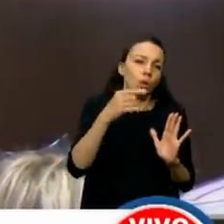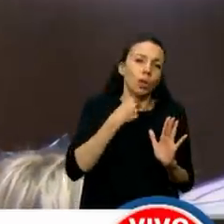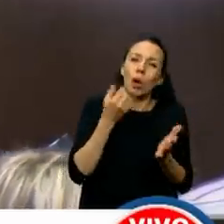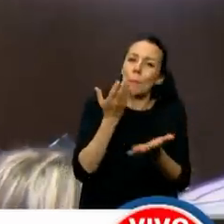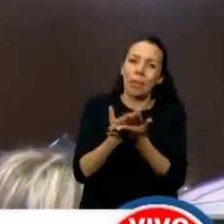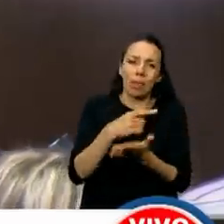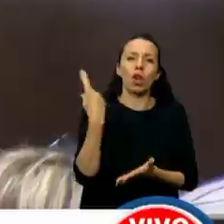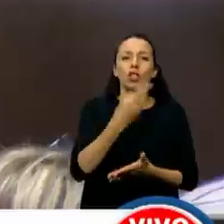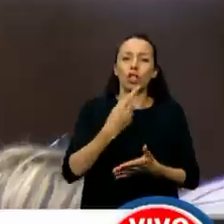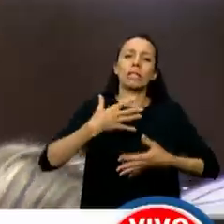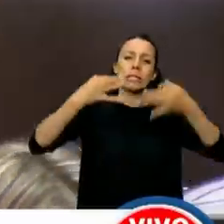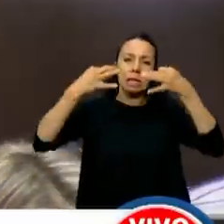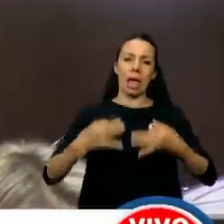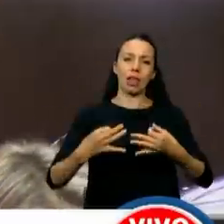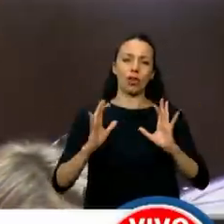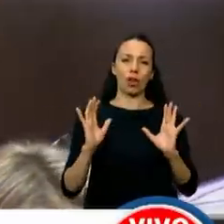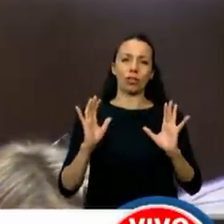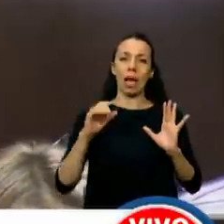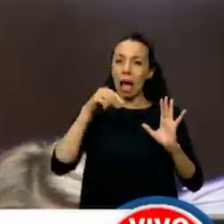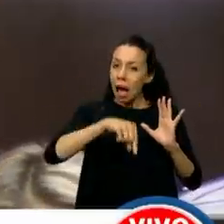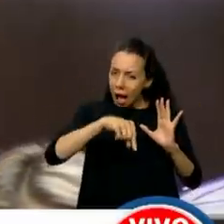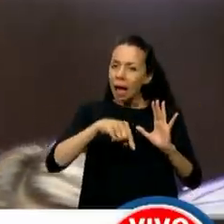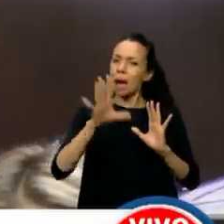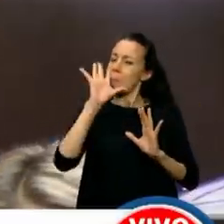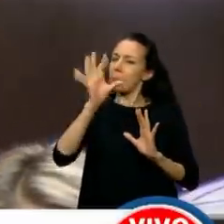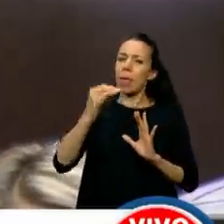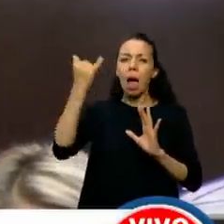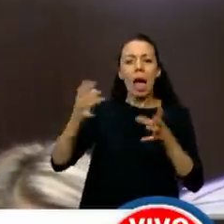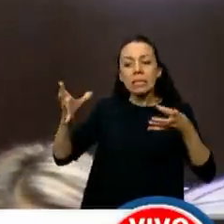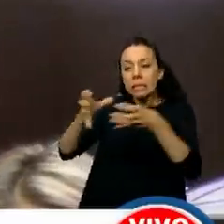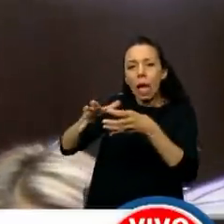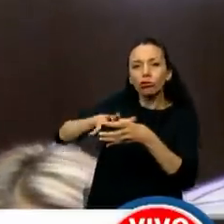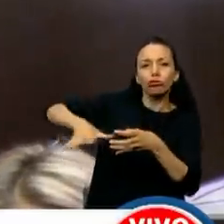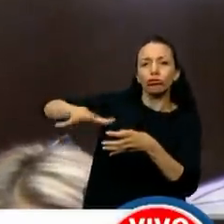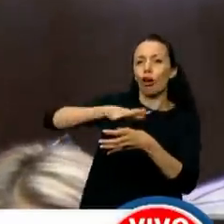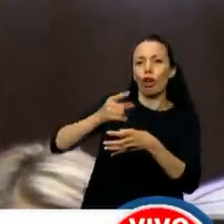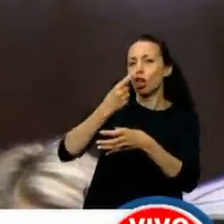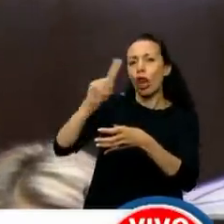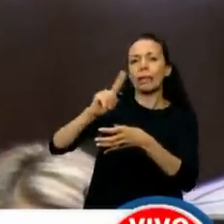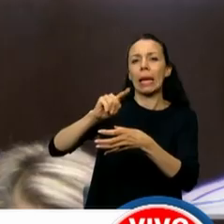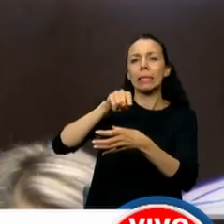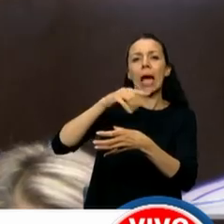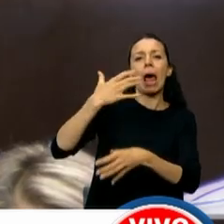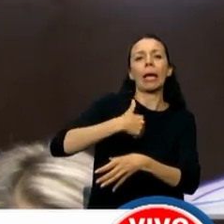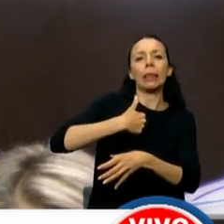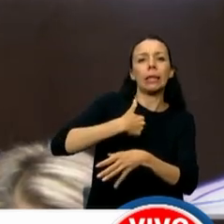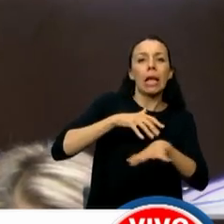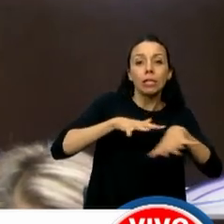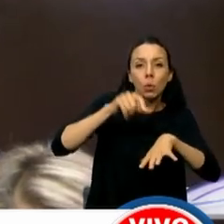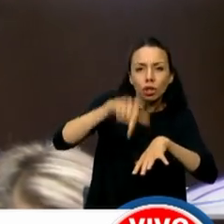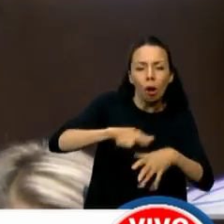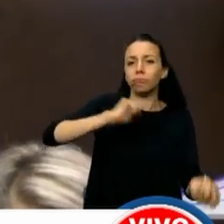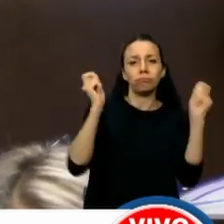acá claramente hay un sector que no le interesa revertir la situación que está viviendo en la argentina